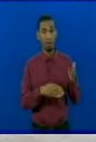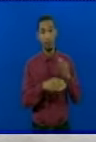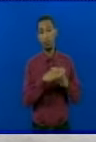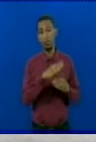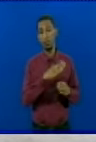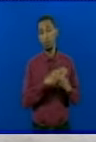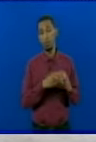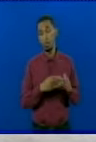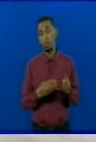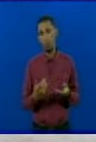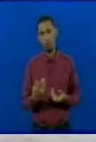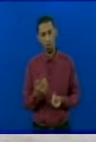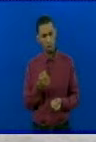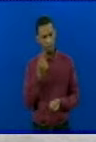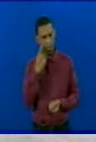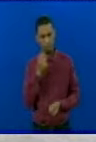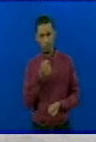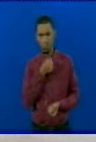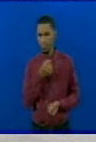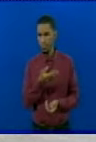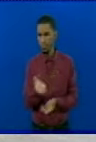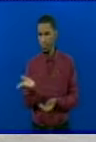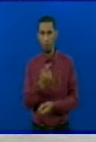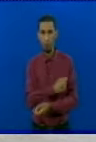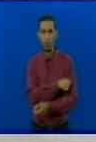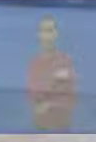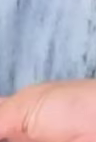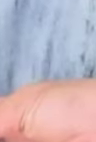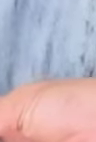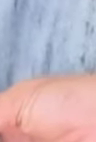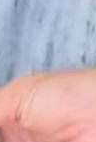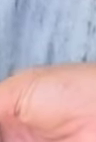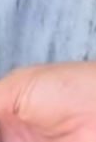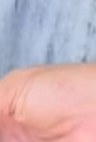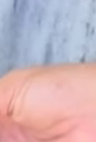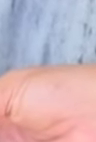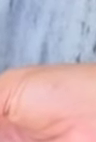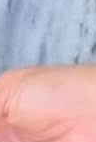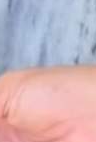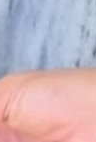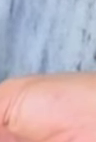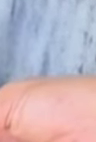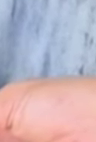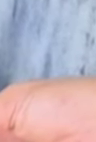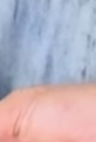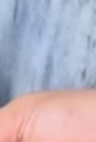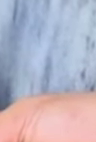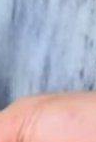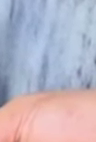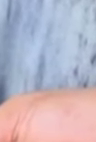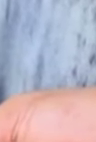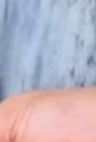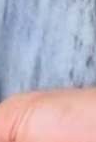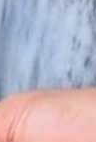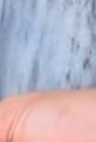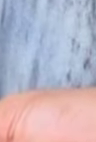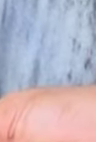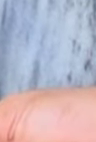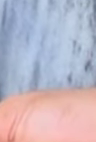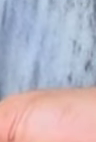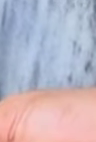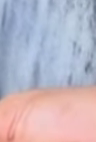prensa para conocer las opiniones de los pobladores. Veamos. La calidad del pan a veces es buena y a veces no puede regular porque la nueva harina